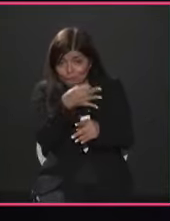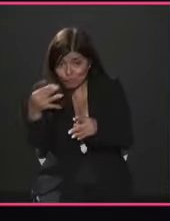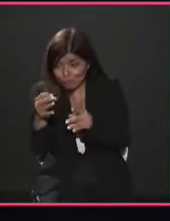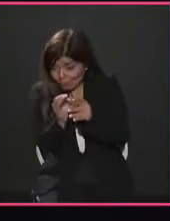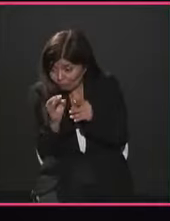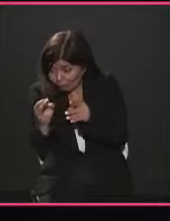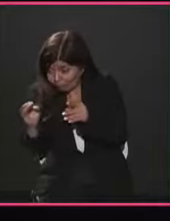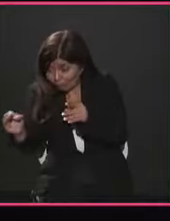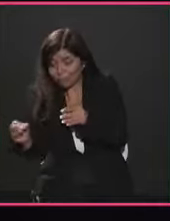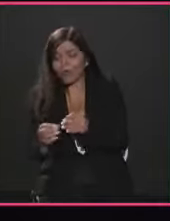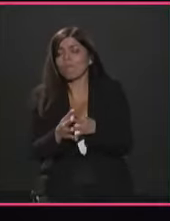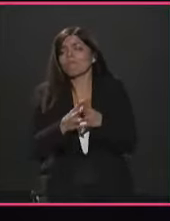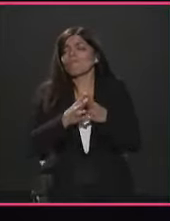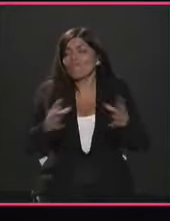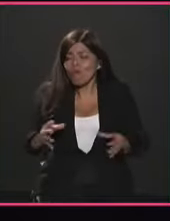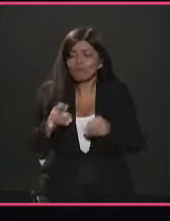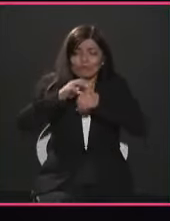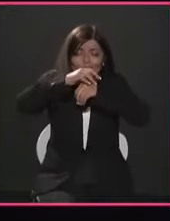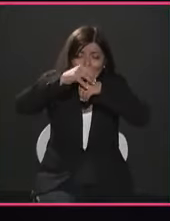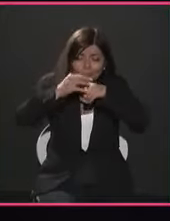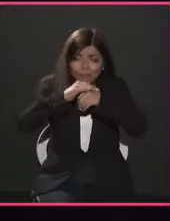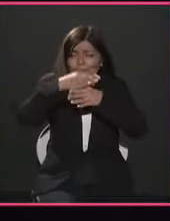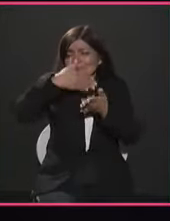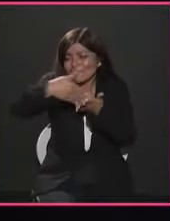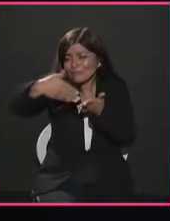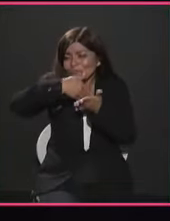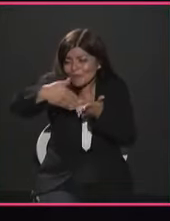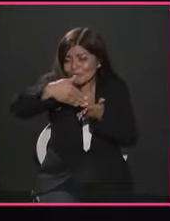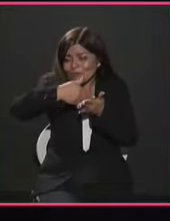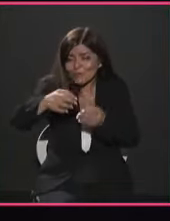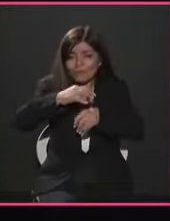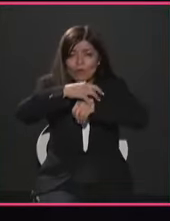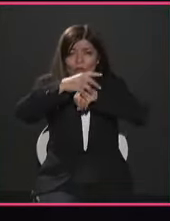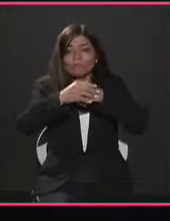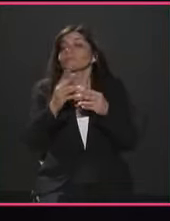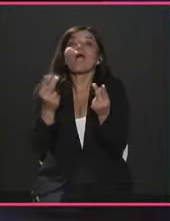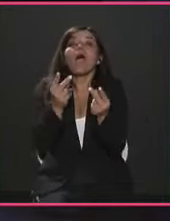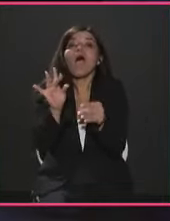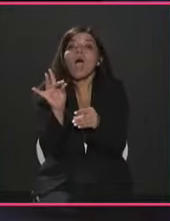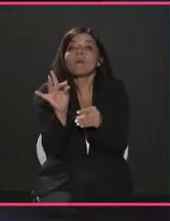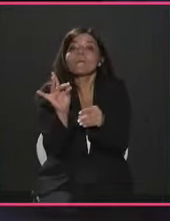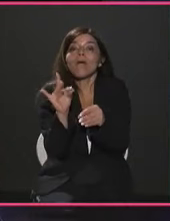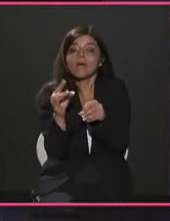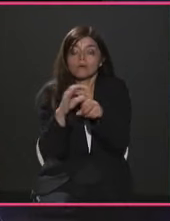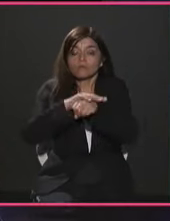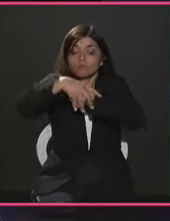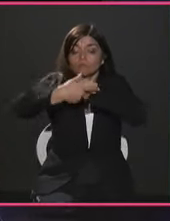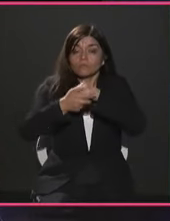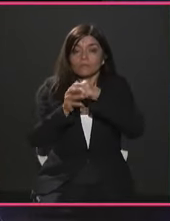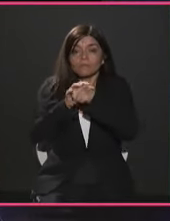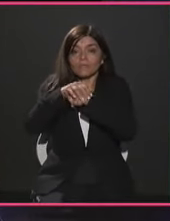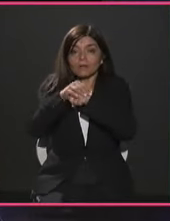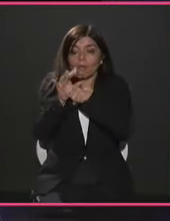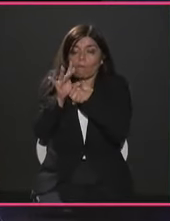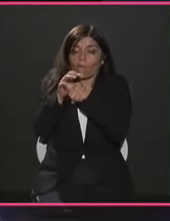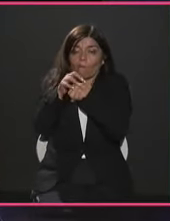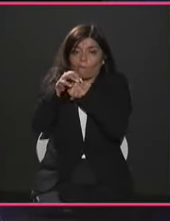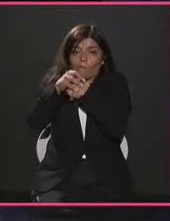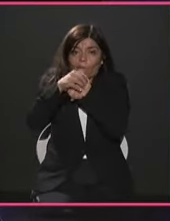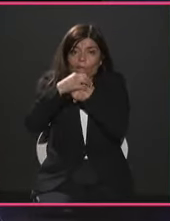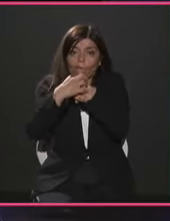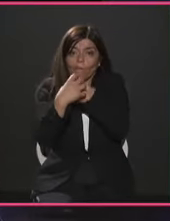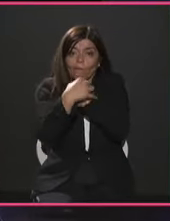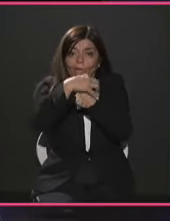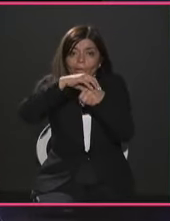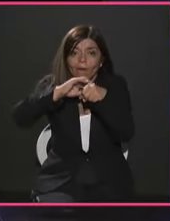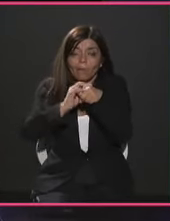números son tipos que se pegan en la célula a la pared celular de las bacterias